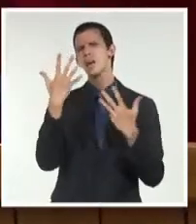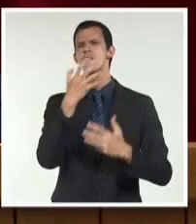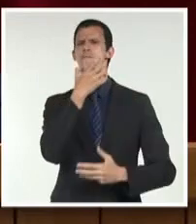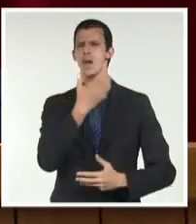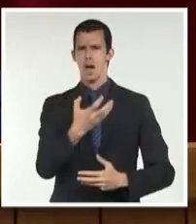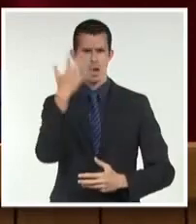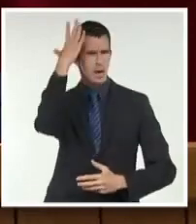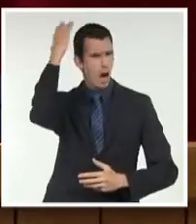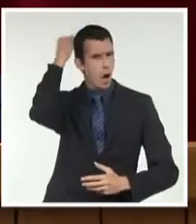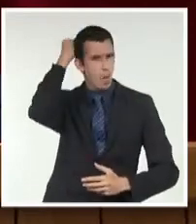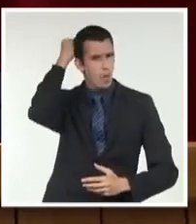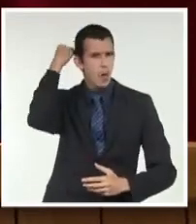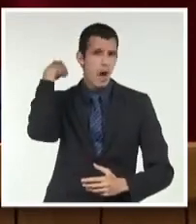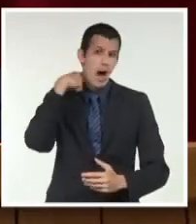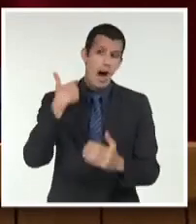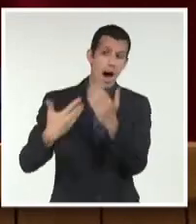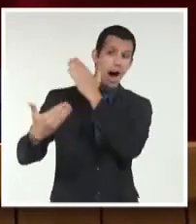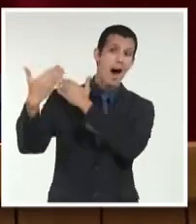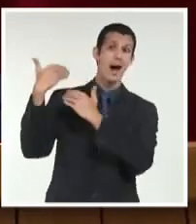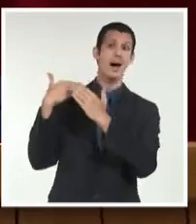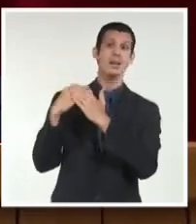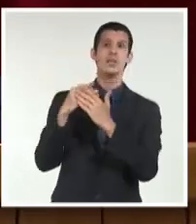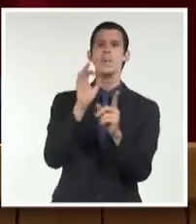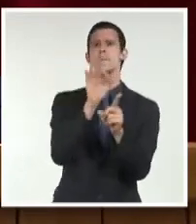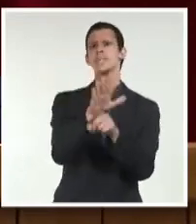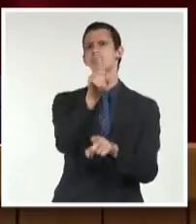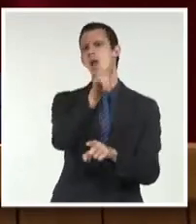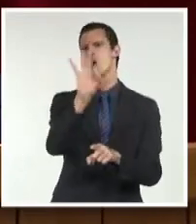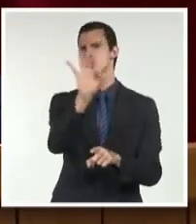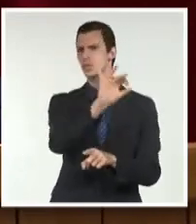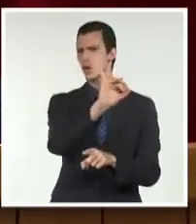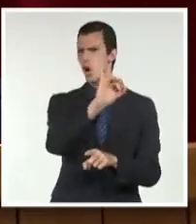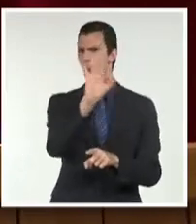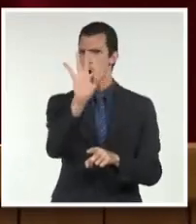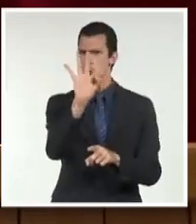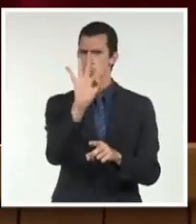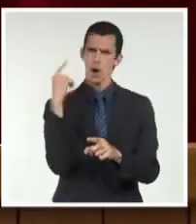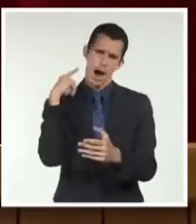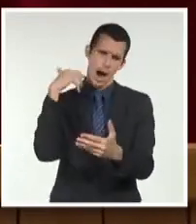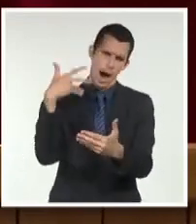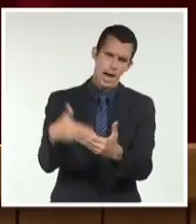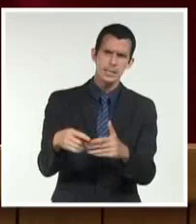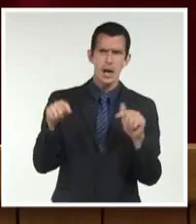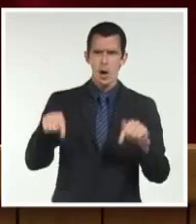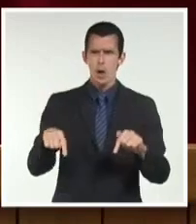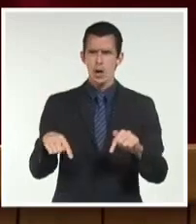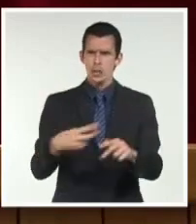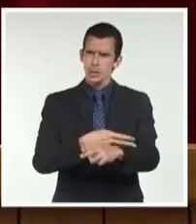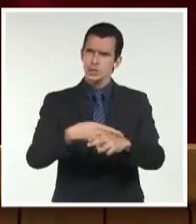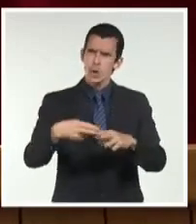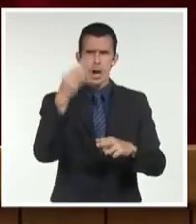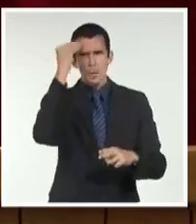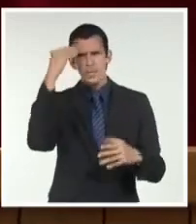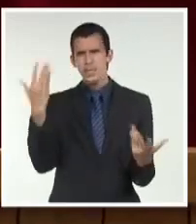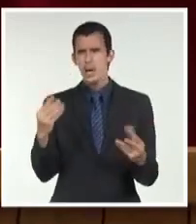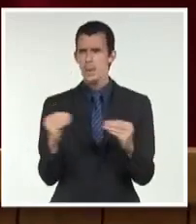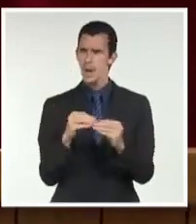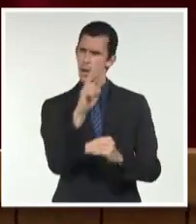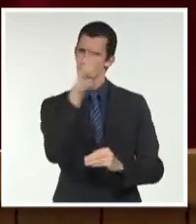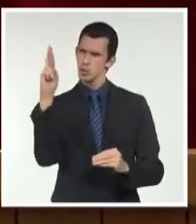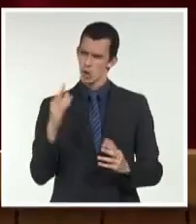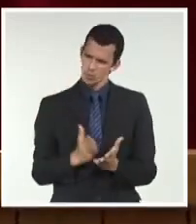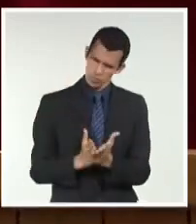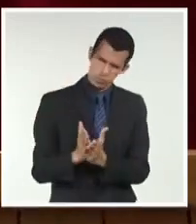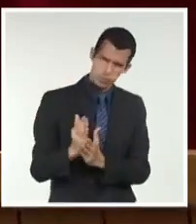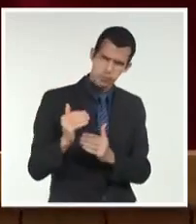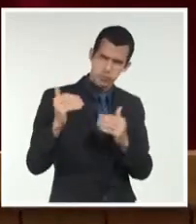desde 1868 hasta nuestros días, nuestro deber es hacer que la revolución avance y evitar que